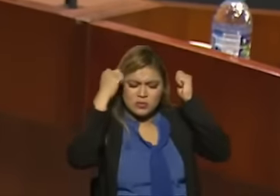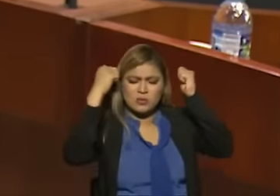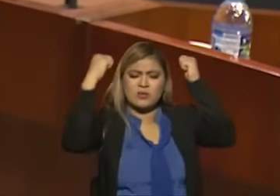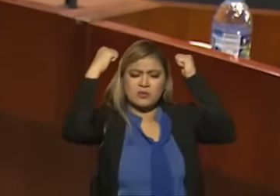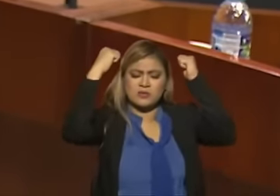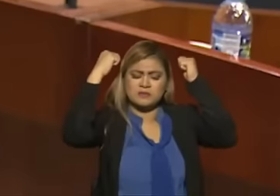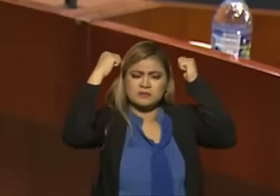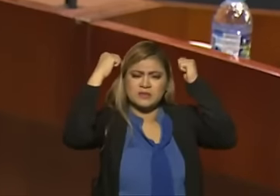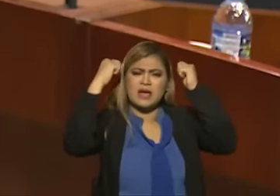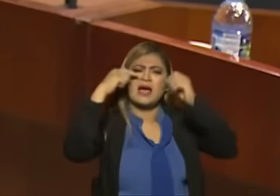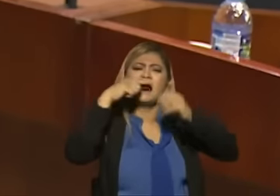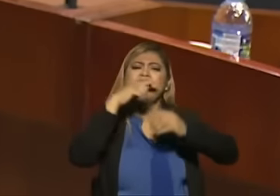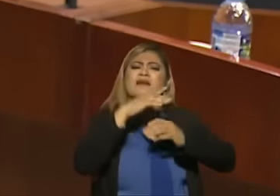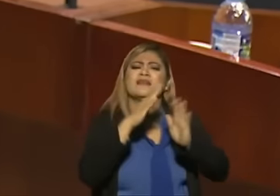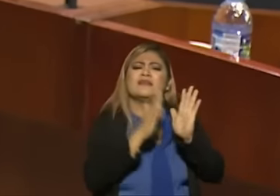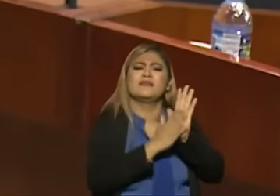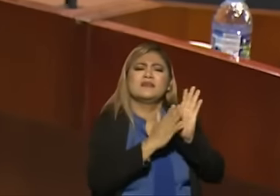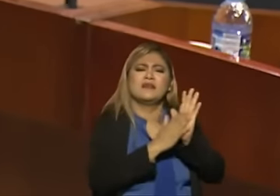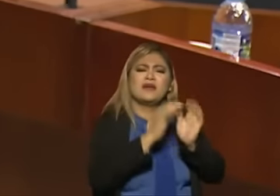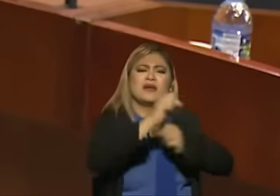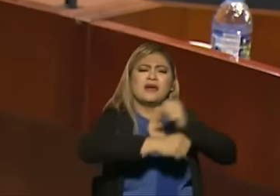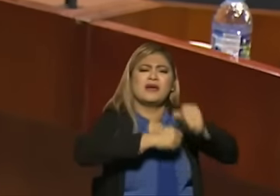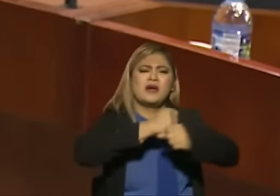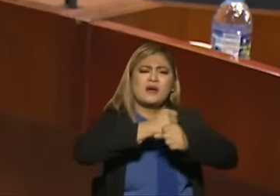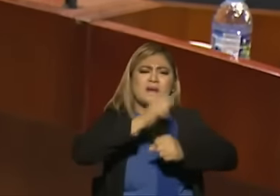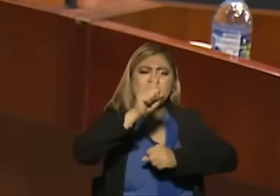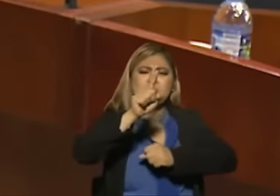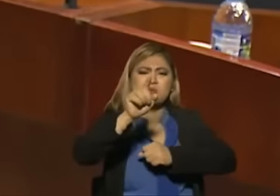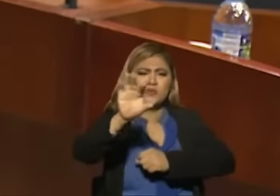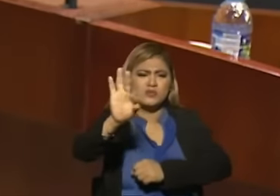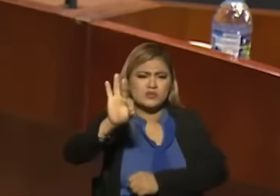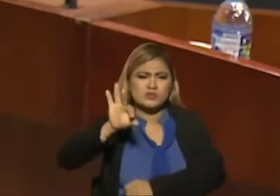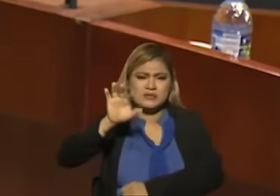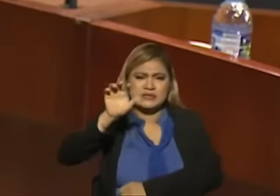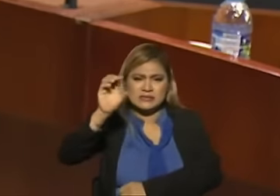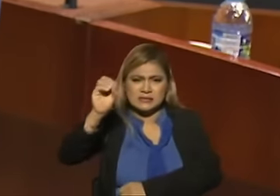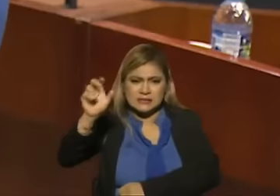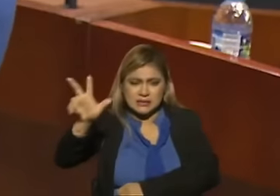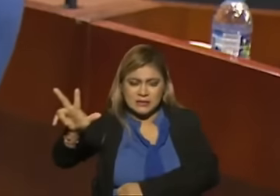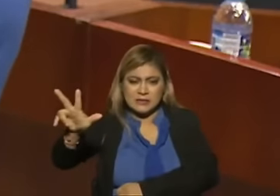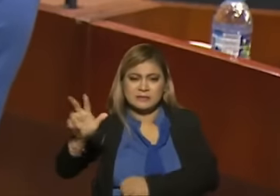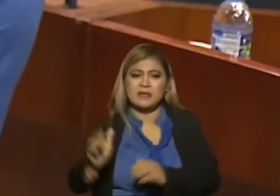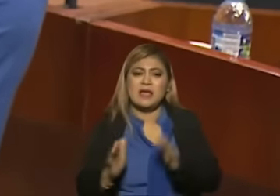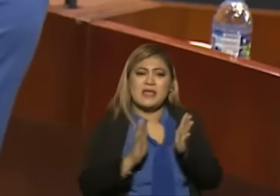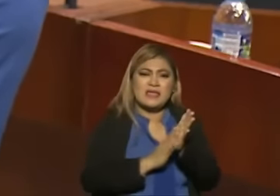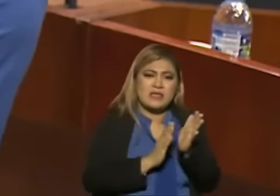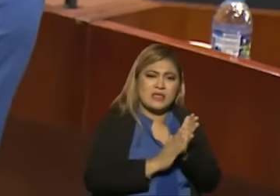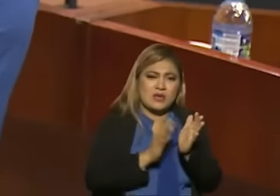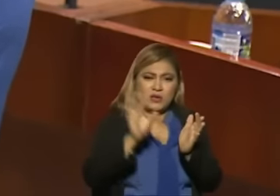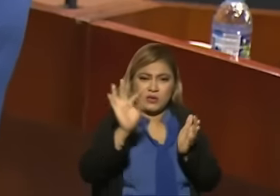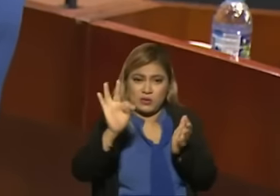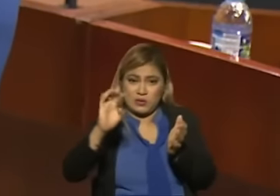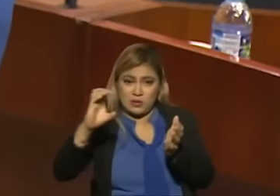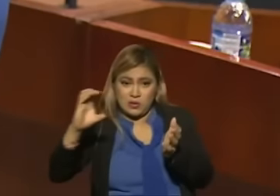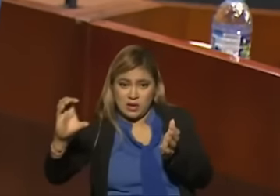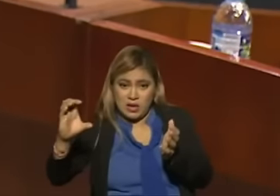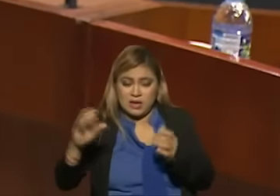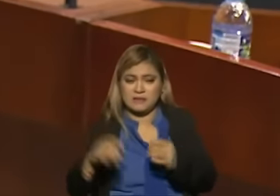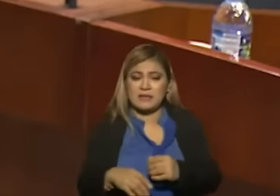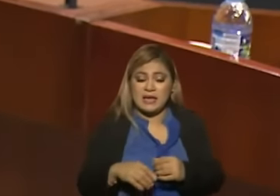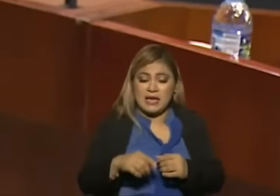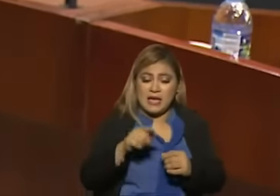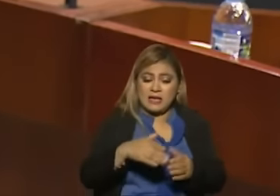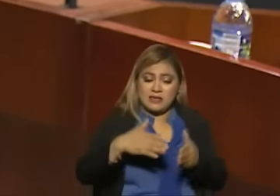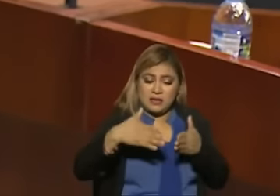el tratado de 1903, si con los tratados Torrijos-Carter, si con la ampliación del